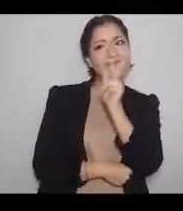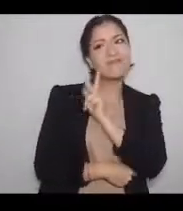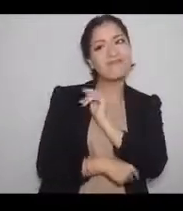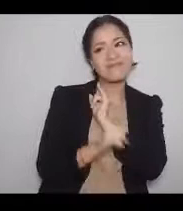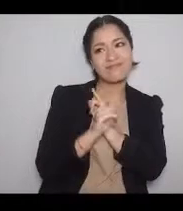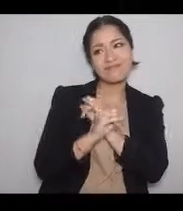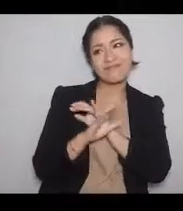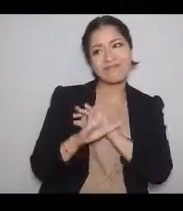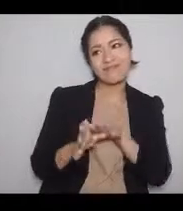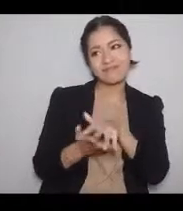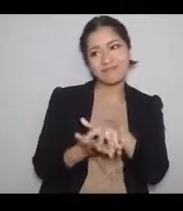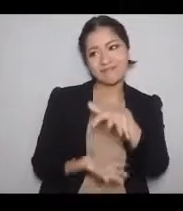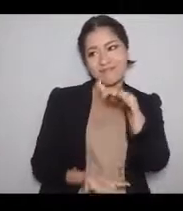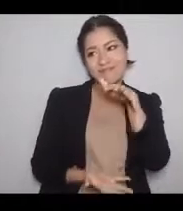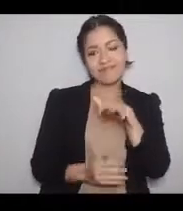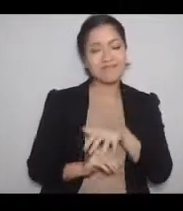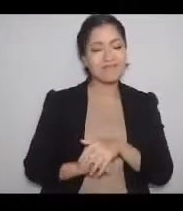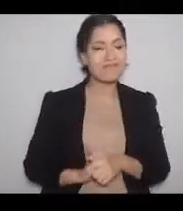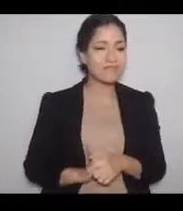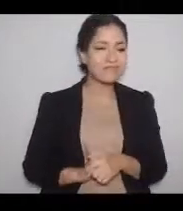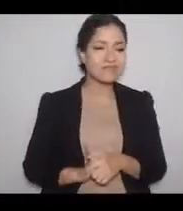en el estanque,